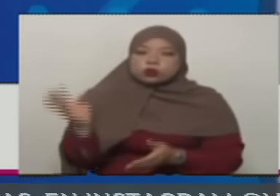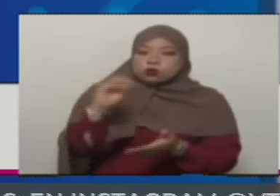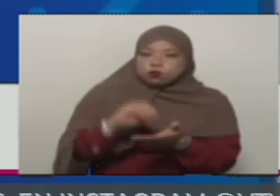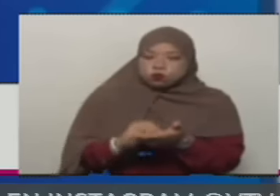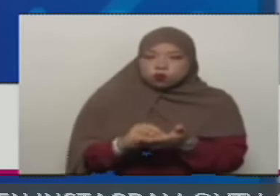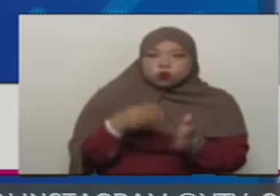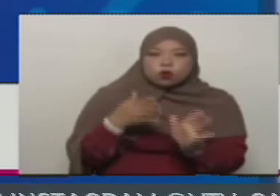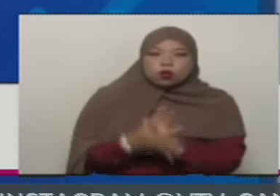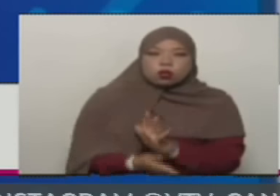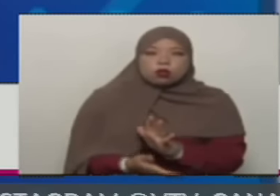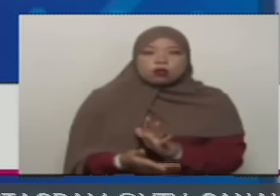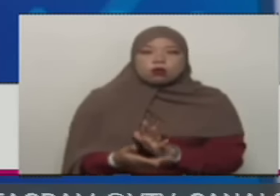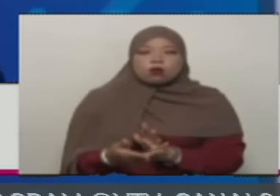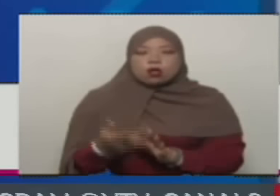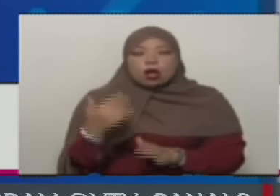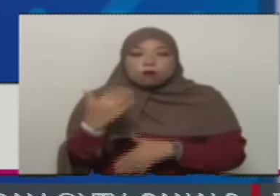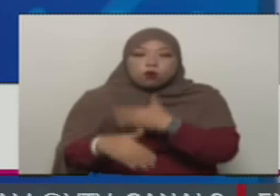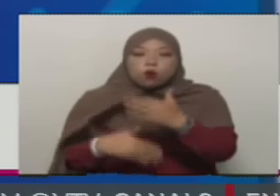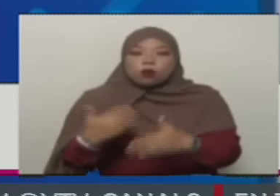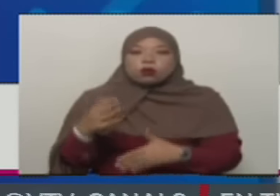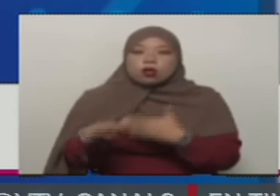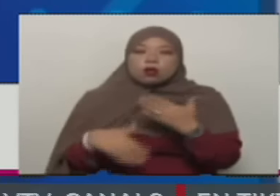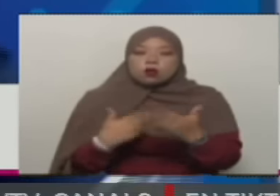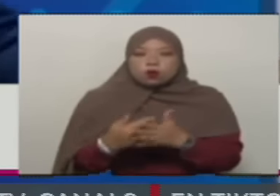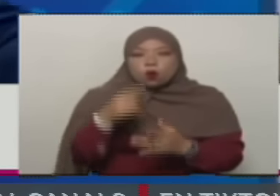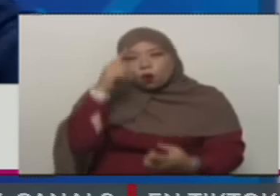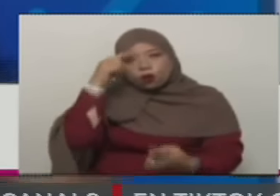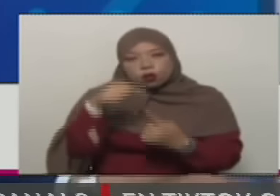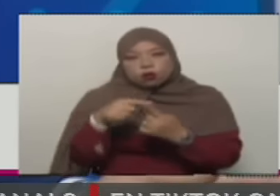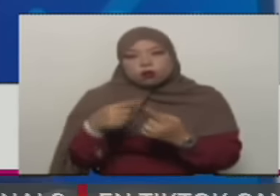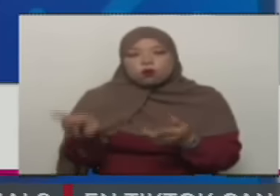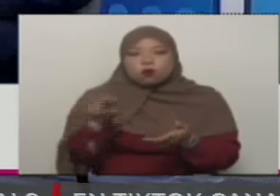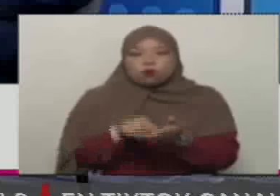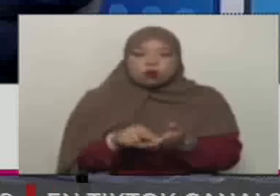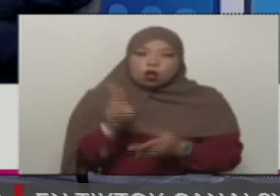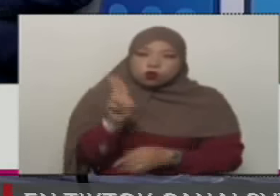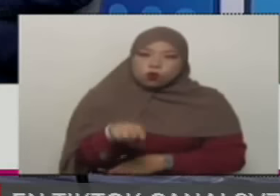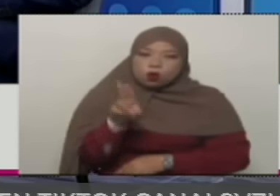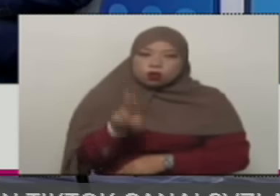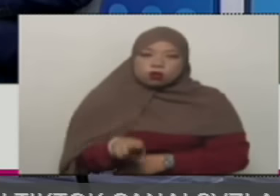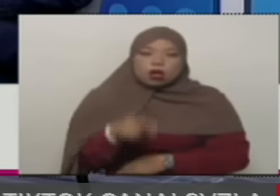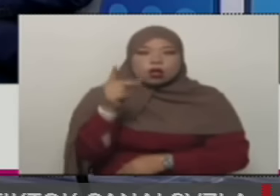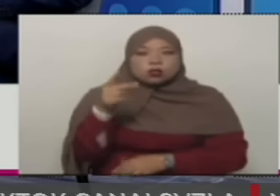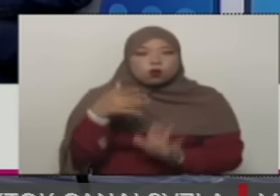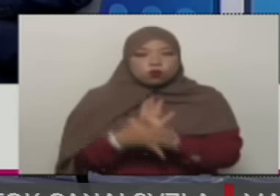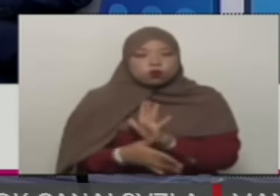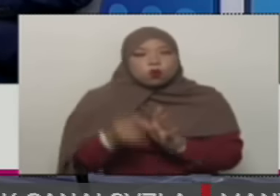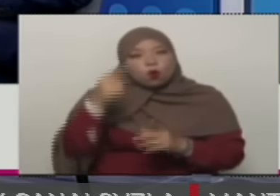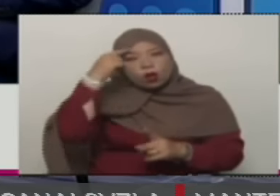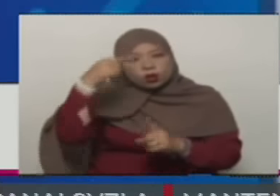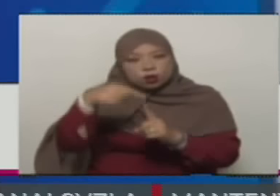recuperarnos hasta que lleguemos al objetivo y no retrocedamos más. Y el segundo objetivo